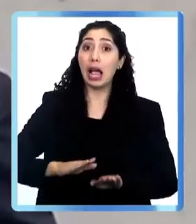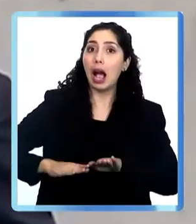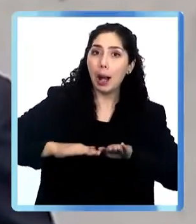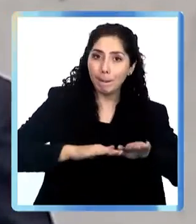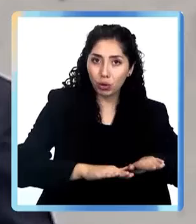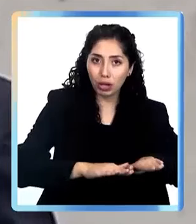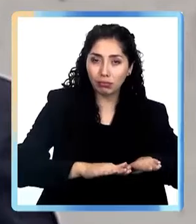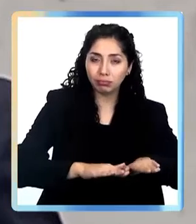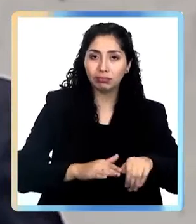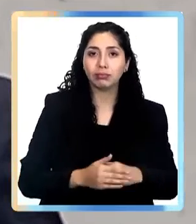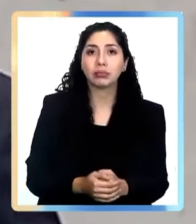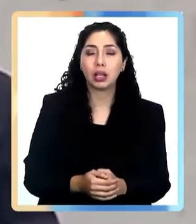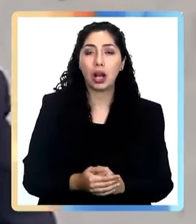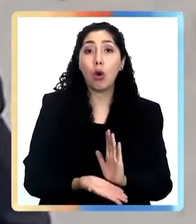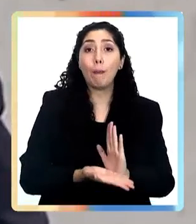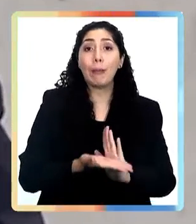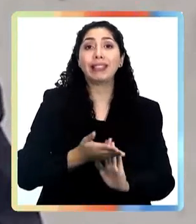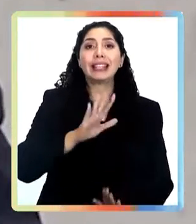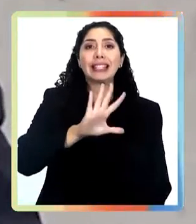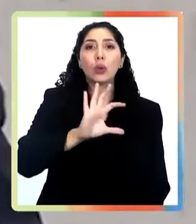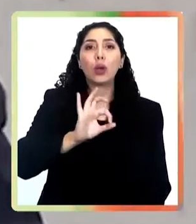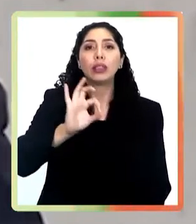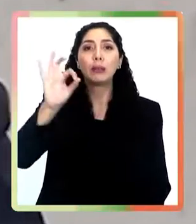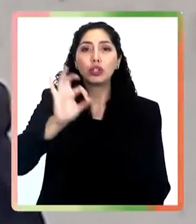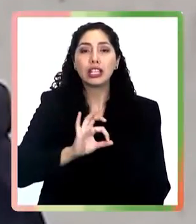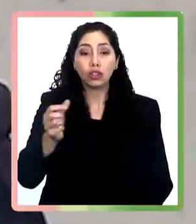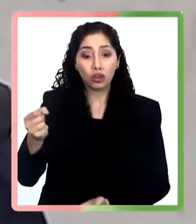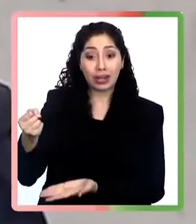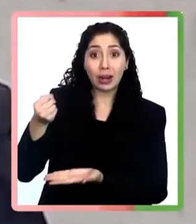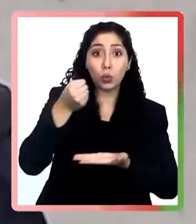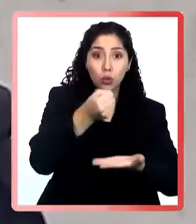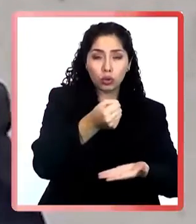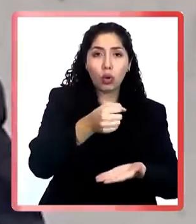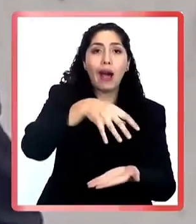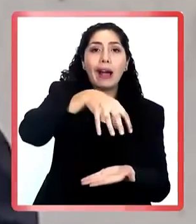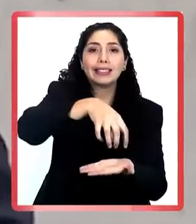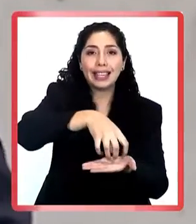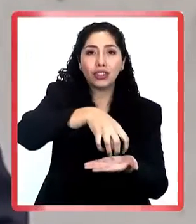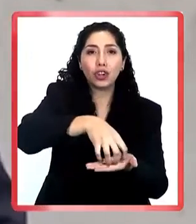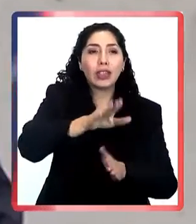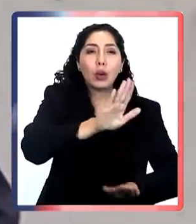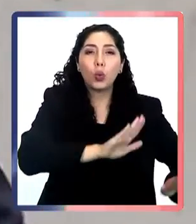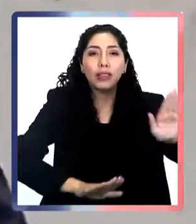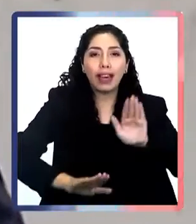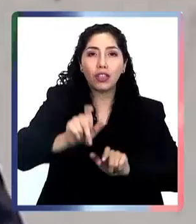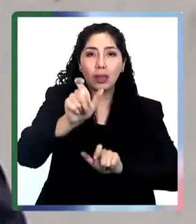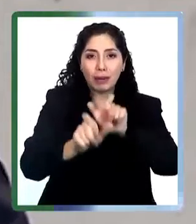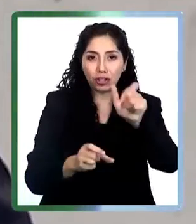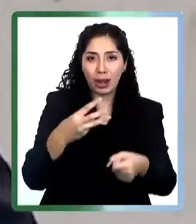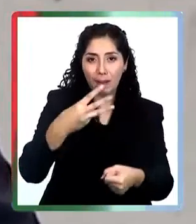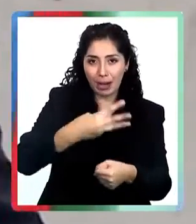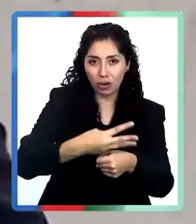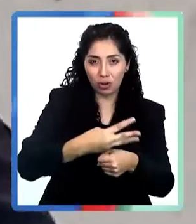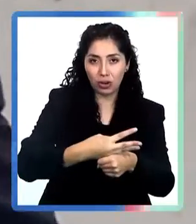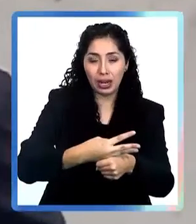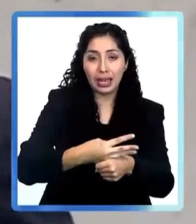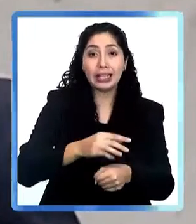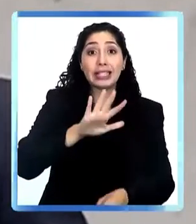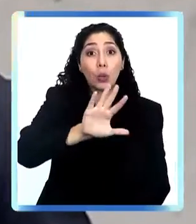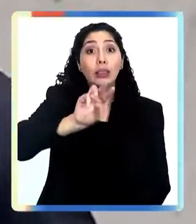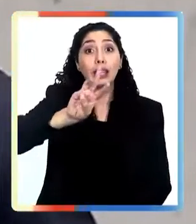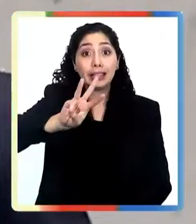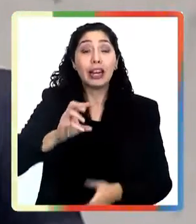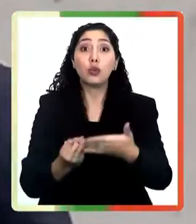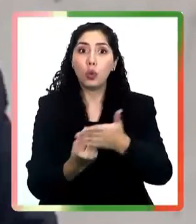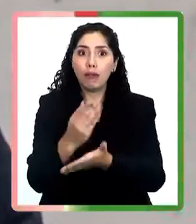hemos ampliado en un 50% los recursos destinados a los centros diurnos de adultos mayores abriendo 53 nuevos centros